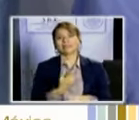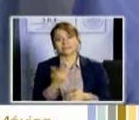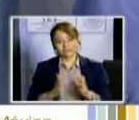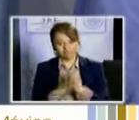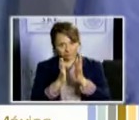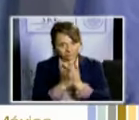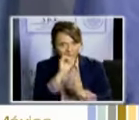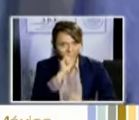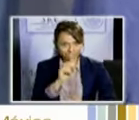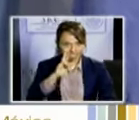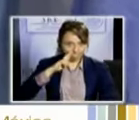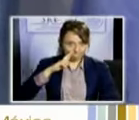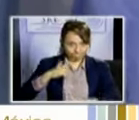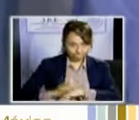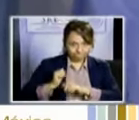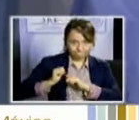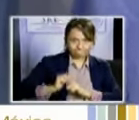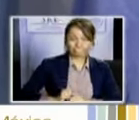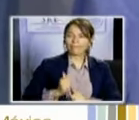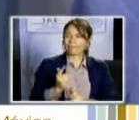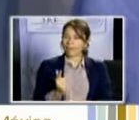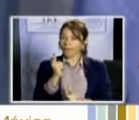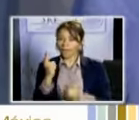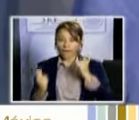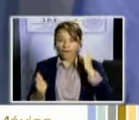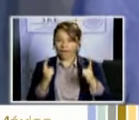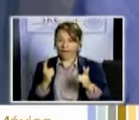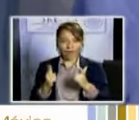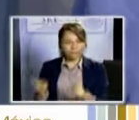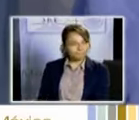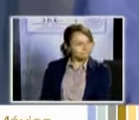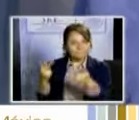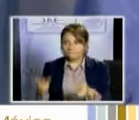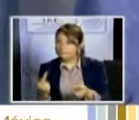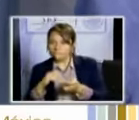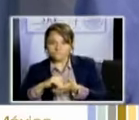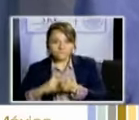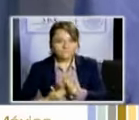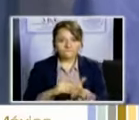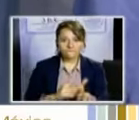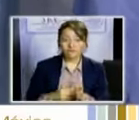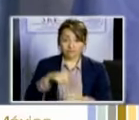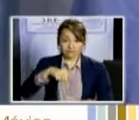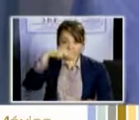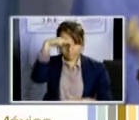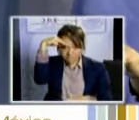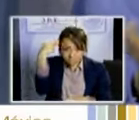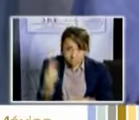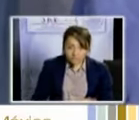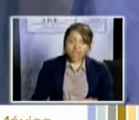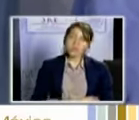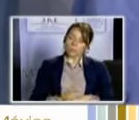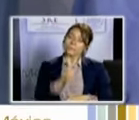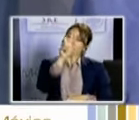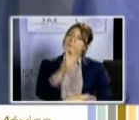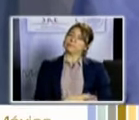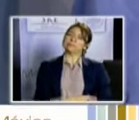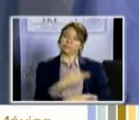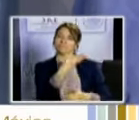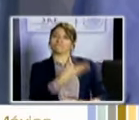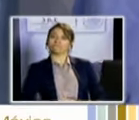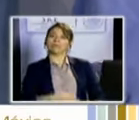armas, que es uno de los temas más difíciles en la relación bilateral. México ha hecho un gran esfuerzo en ese tema. El embajador, hay que reconocer